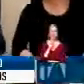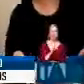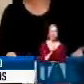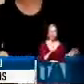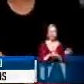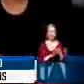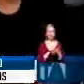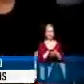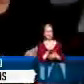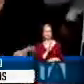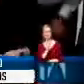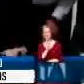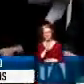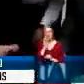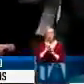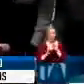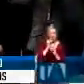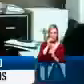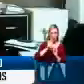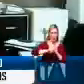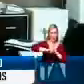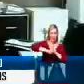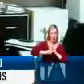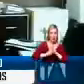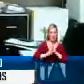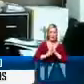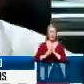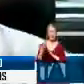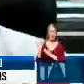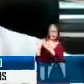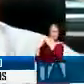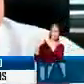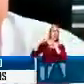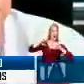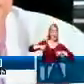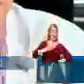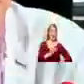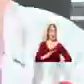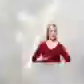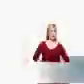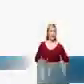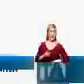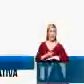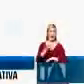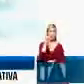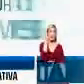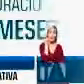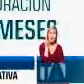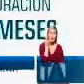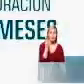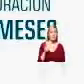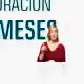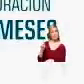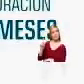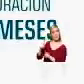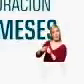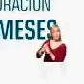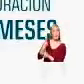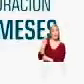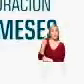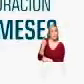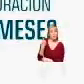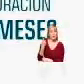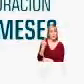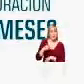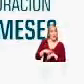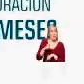Contratos observados, informes de Contraloría y 11 gerentes desde que Lenín Moreno es presidente. El primer gerente, Antonio Intriago,